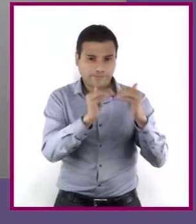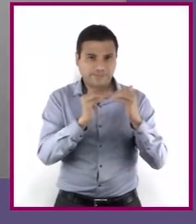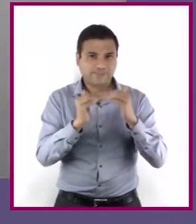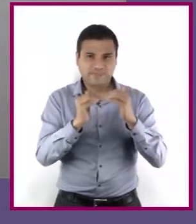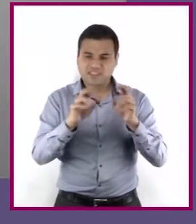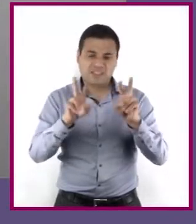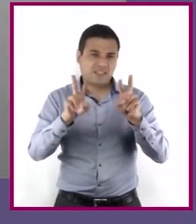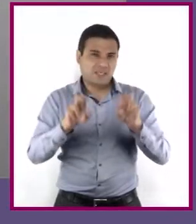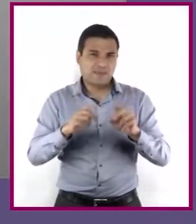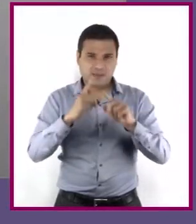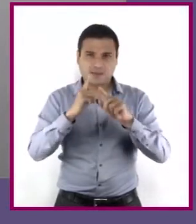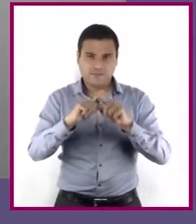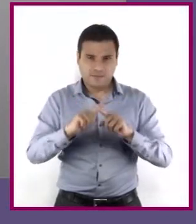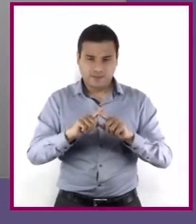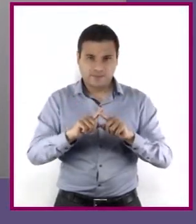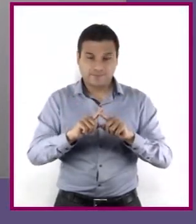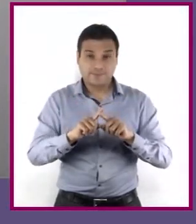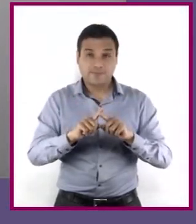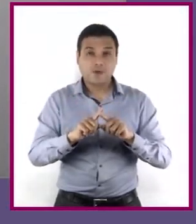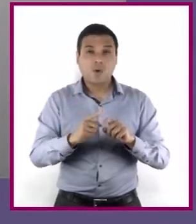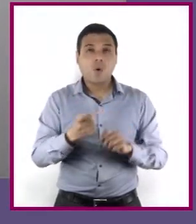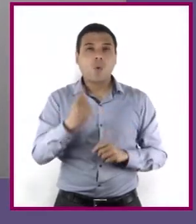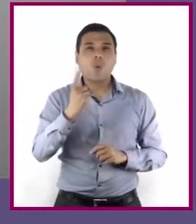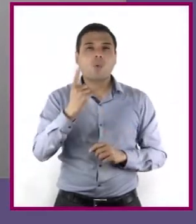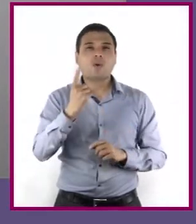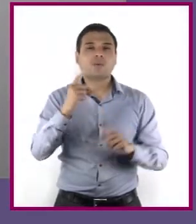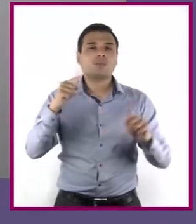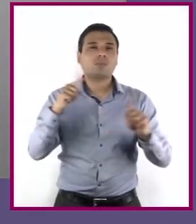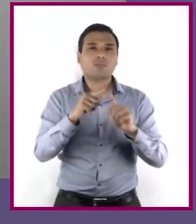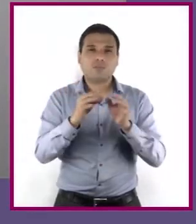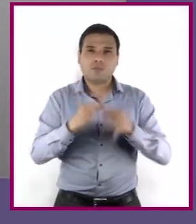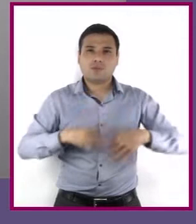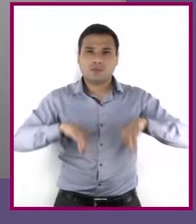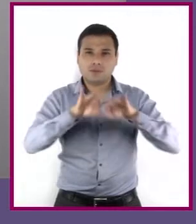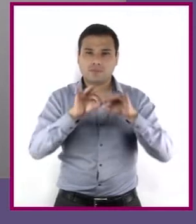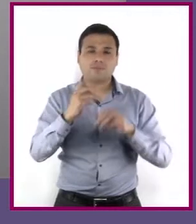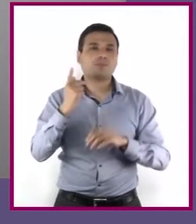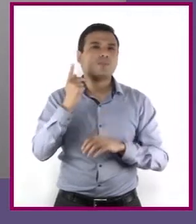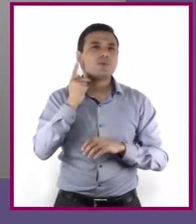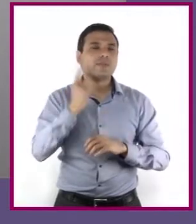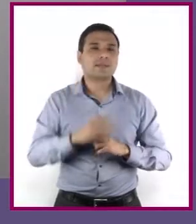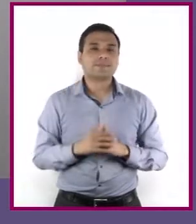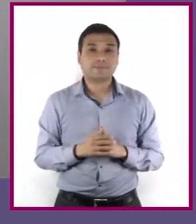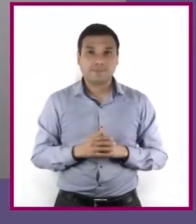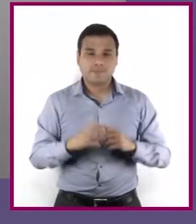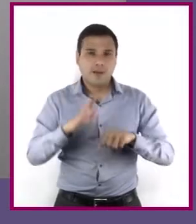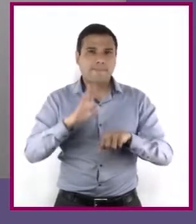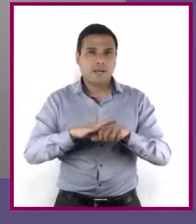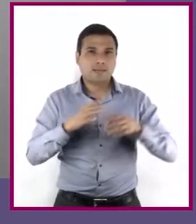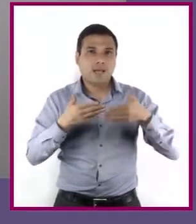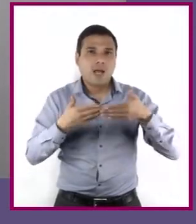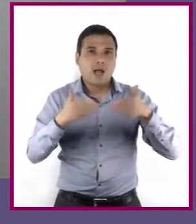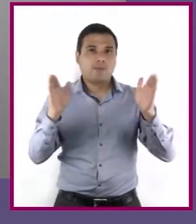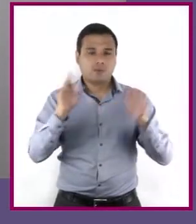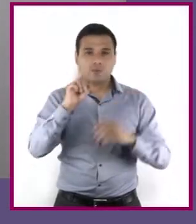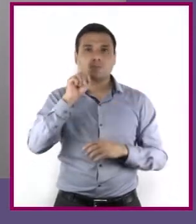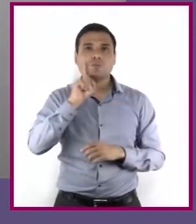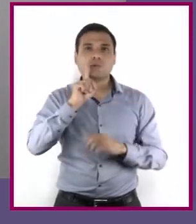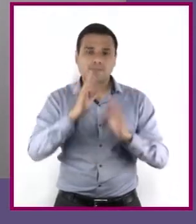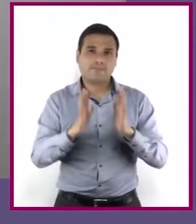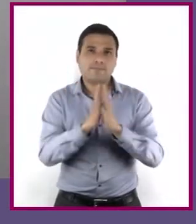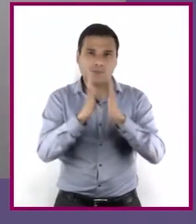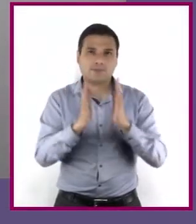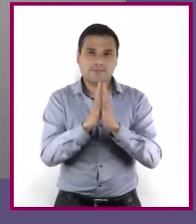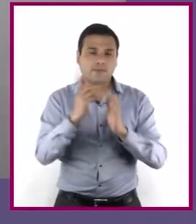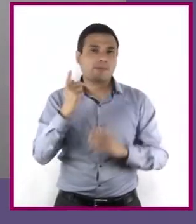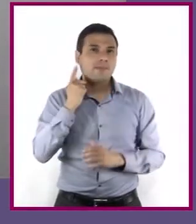sociedad, particularmente en la toma de decisiones. Se traduce en una mayor apertura de espacios de participación política de